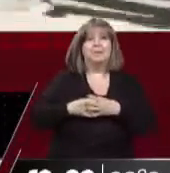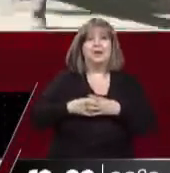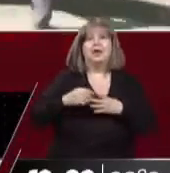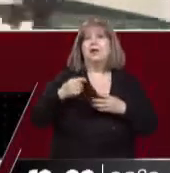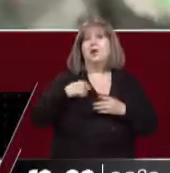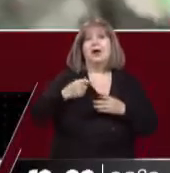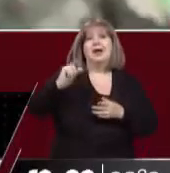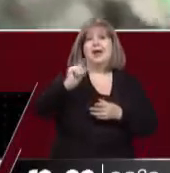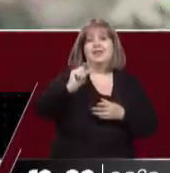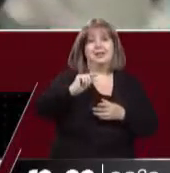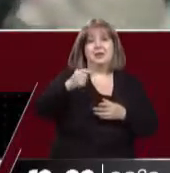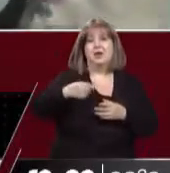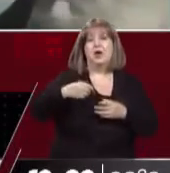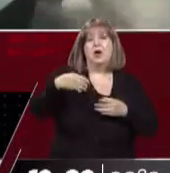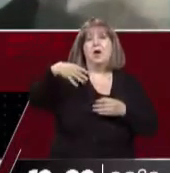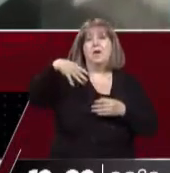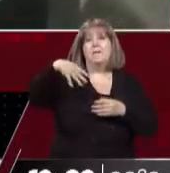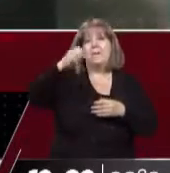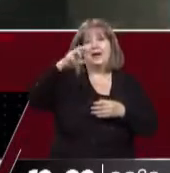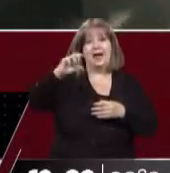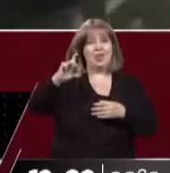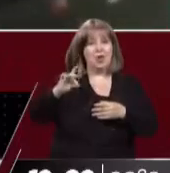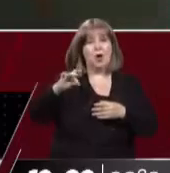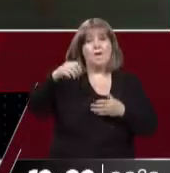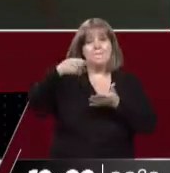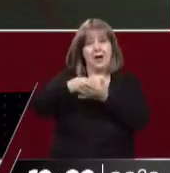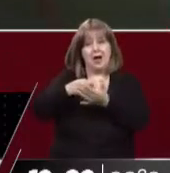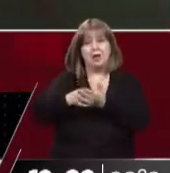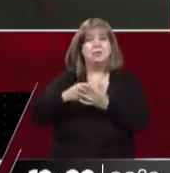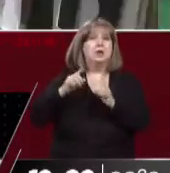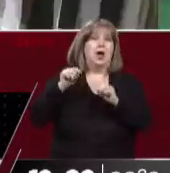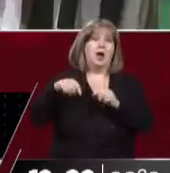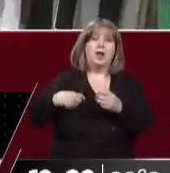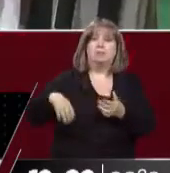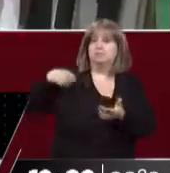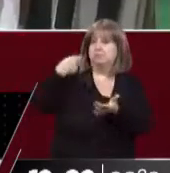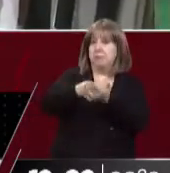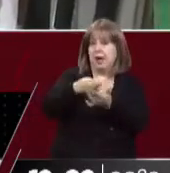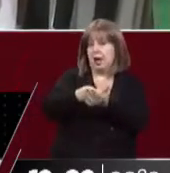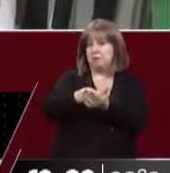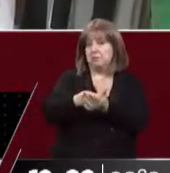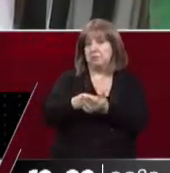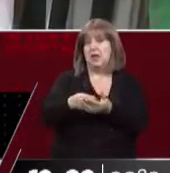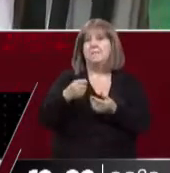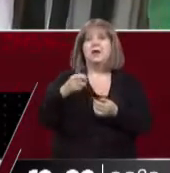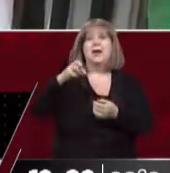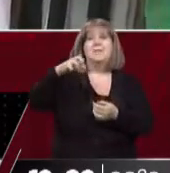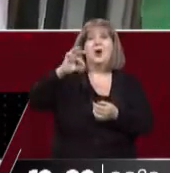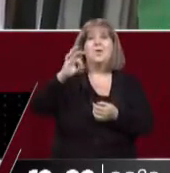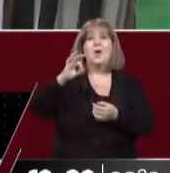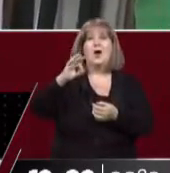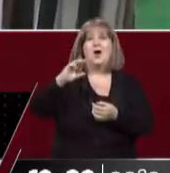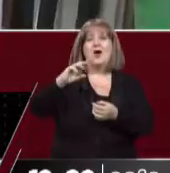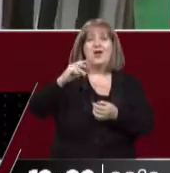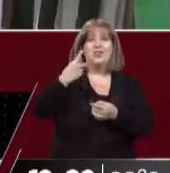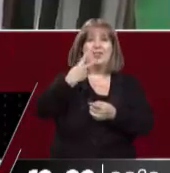débito, efectivo, Mercado Pago. Pero hoy en día la gente está pagando más que nada en efectivo. ¿En efectivo? Mira vos. Sí, por las promos. Porque viste que las promos